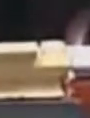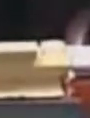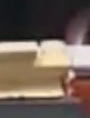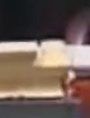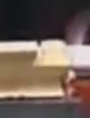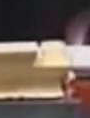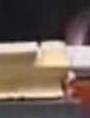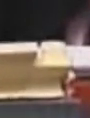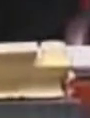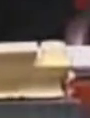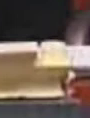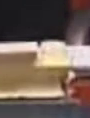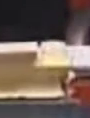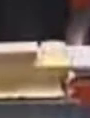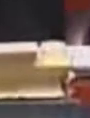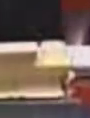verde.